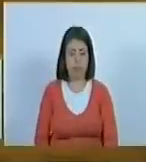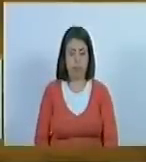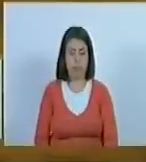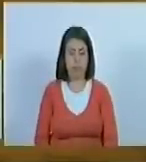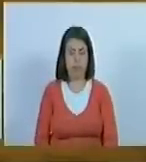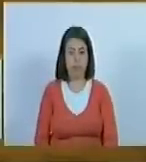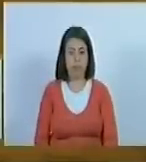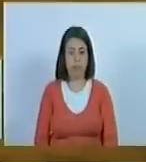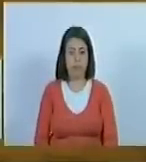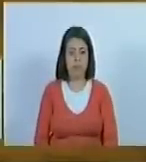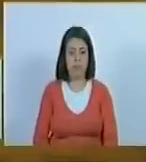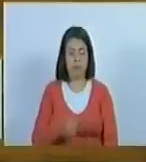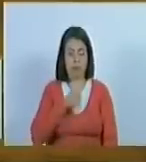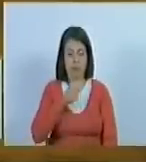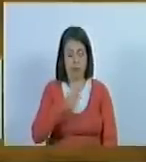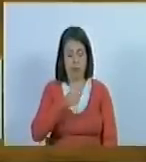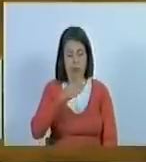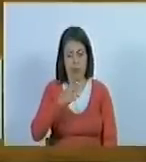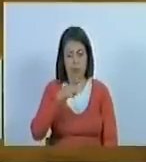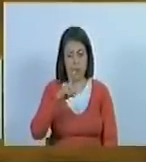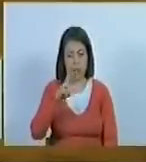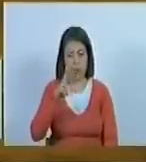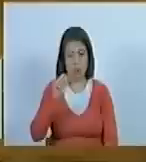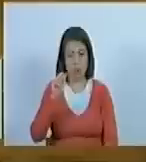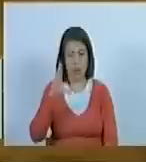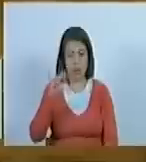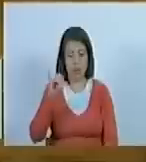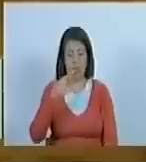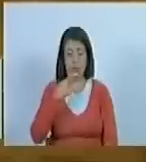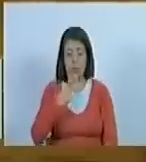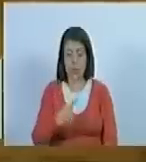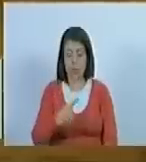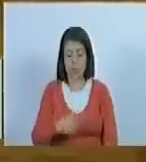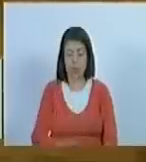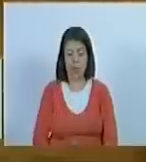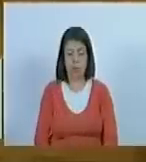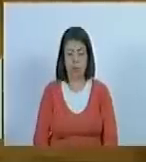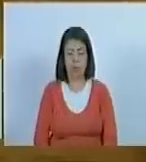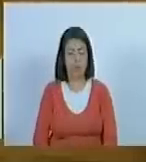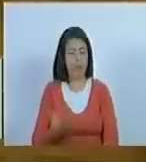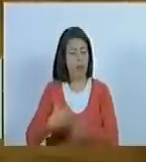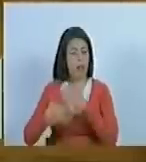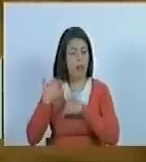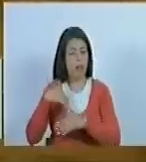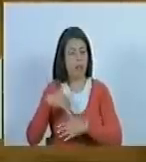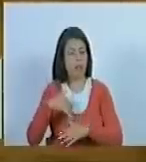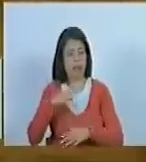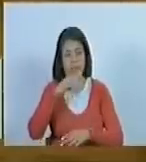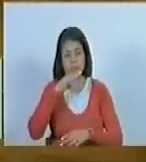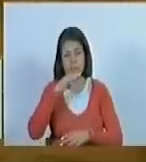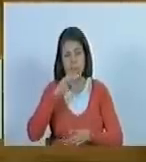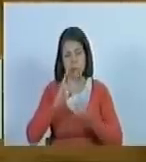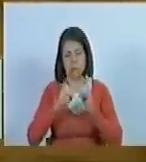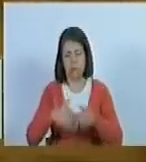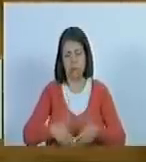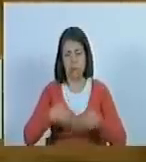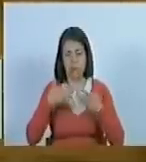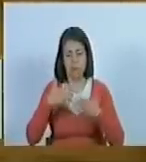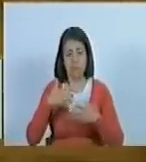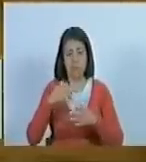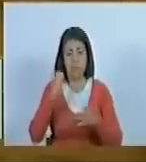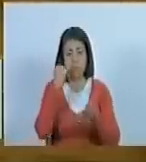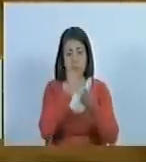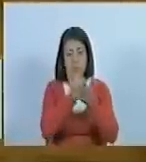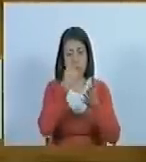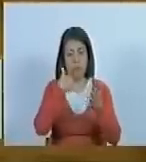Un fotoperiodista, Gervasio Sánchez, decía en algún momento: me molestan ciertas etiquetas como cuando